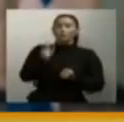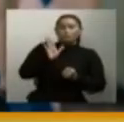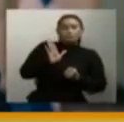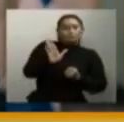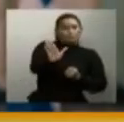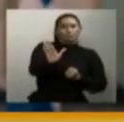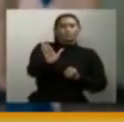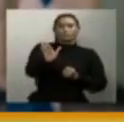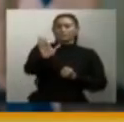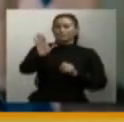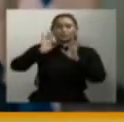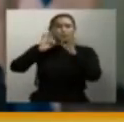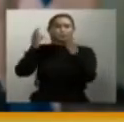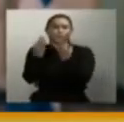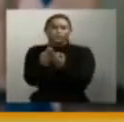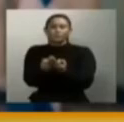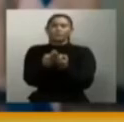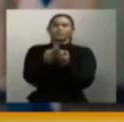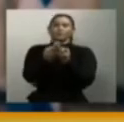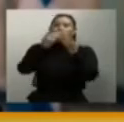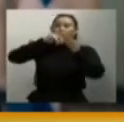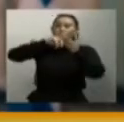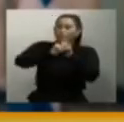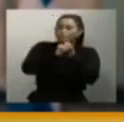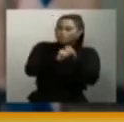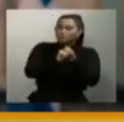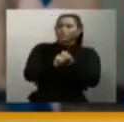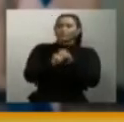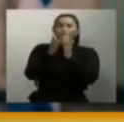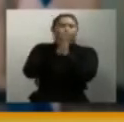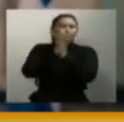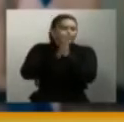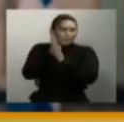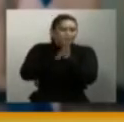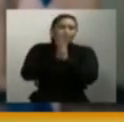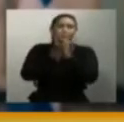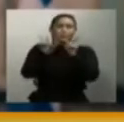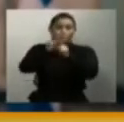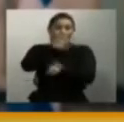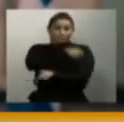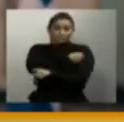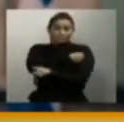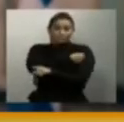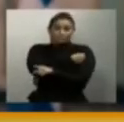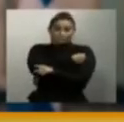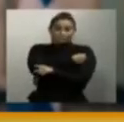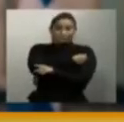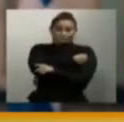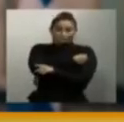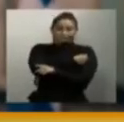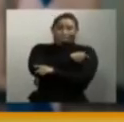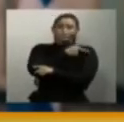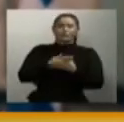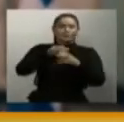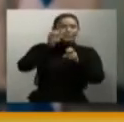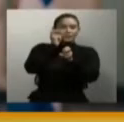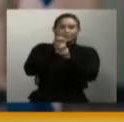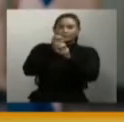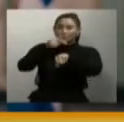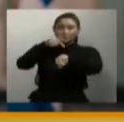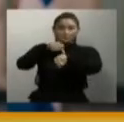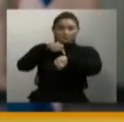les puede afectar de manera importante lo que podría darse a nivel impositivo o de impuestos o de más impuestos